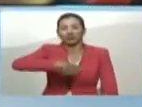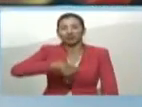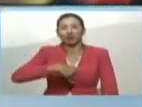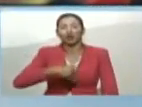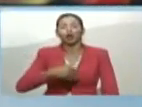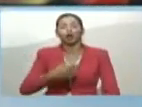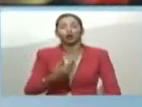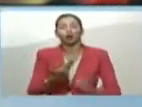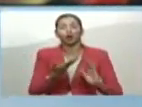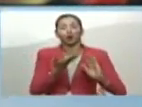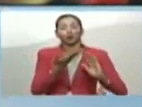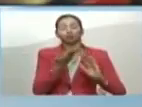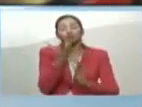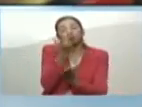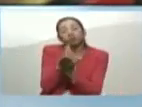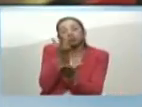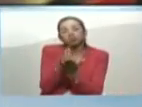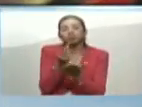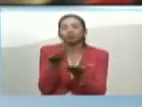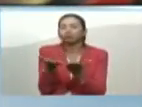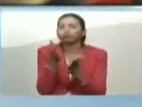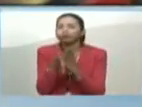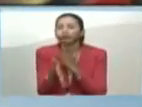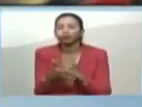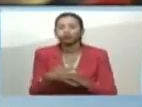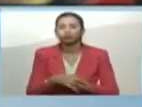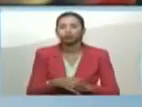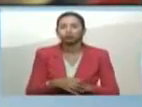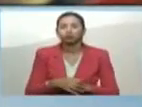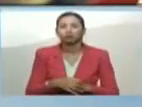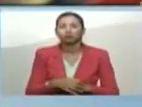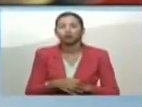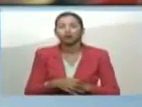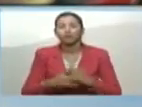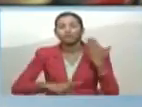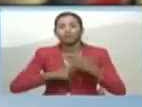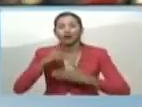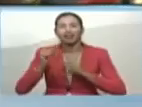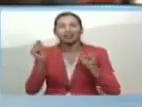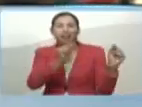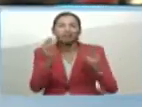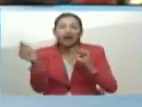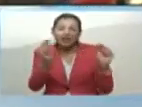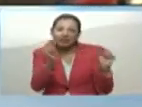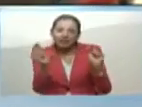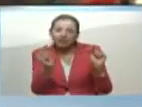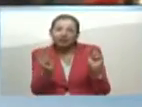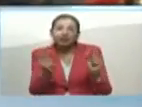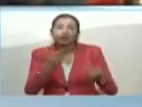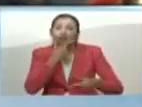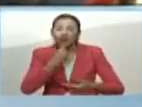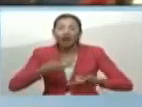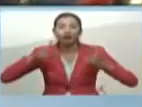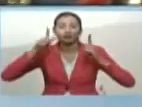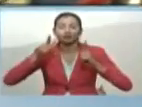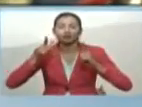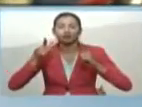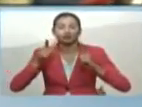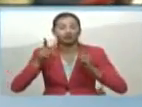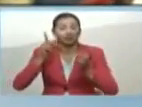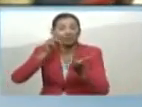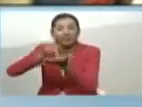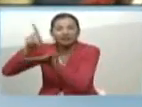Comunas, generar, aplicar un cronograma de debate que nos permita pasar a la ofensiva en los